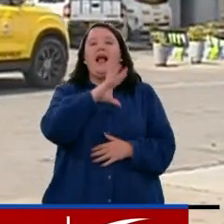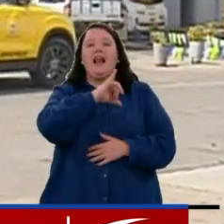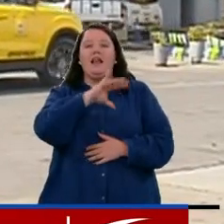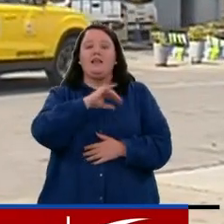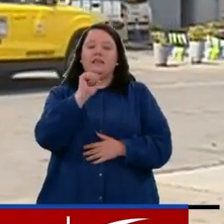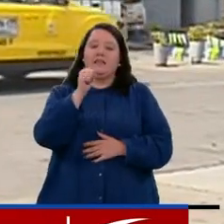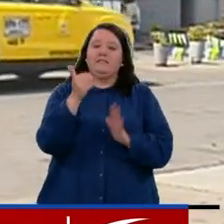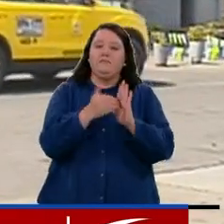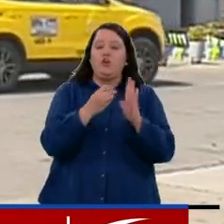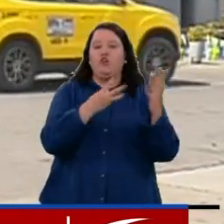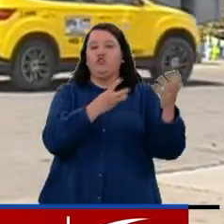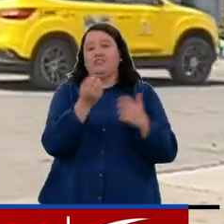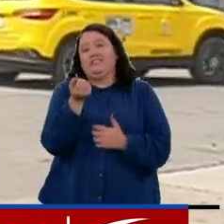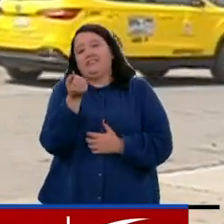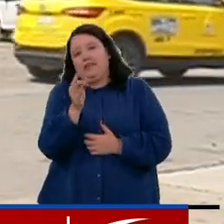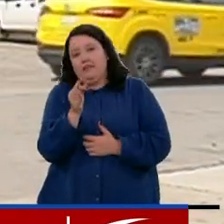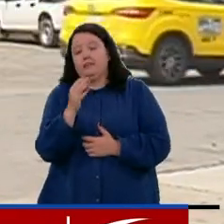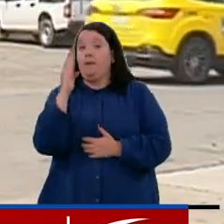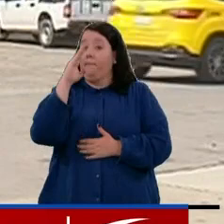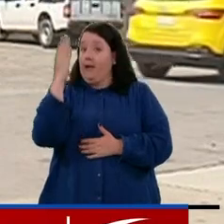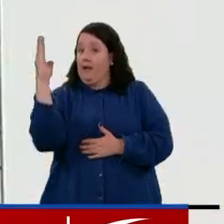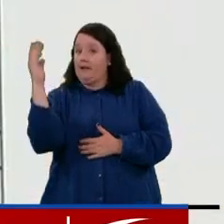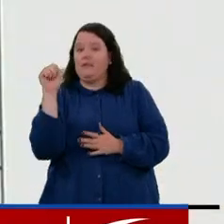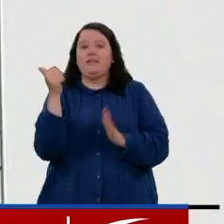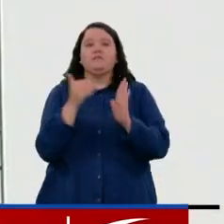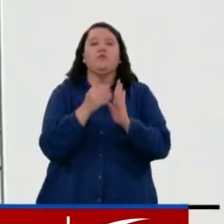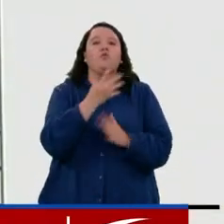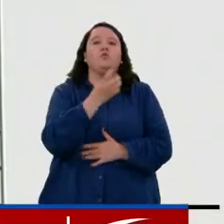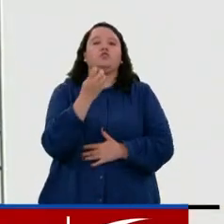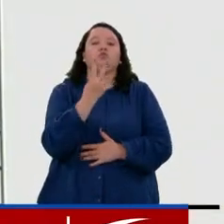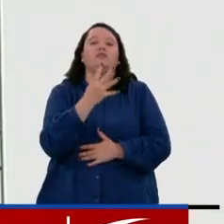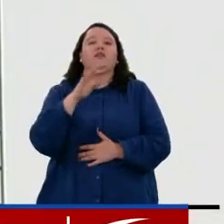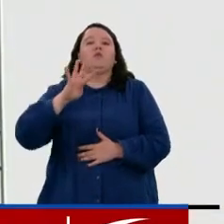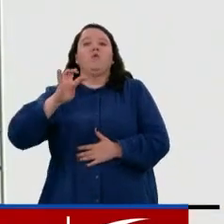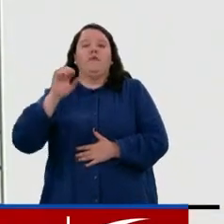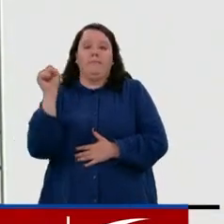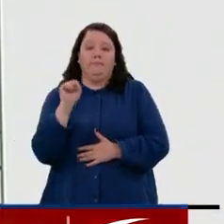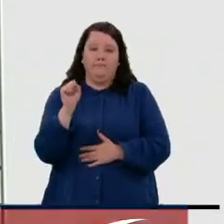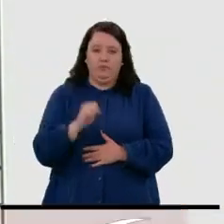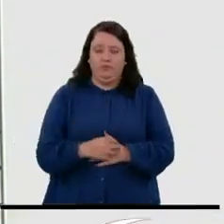10.813. En Barranquilla, 10.449 pesos.